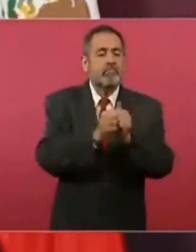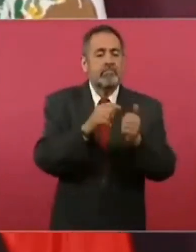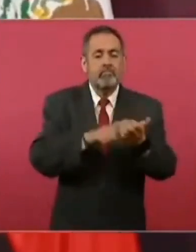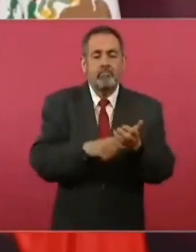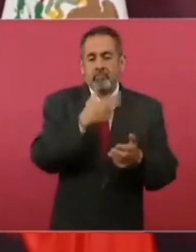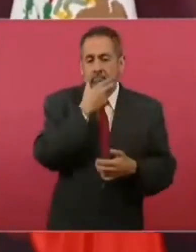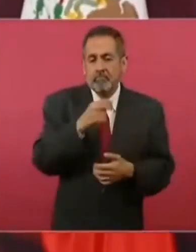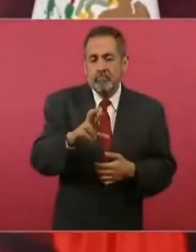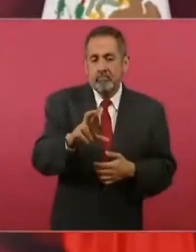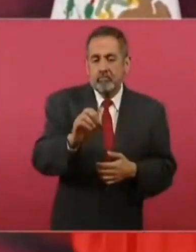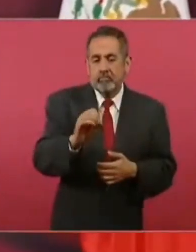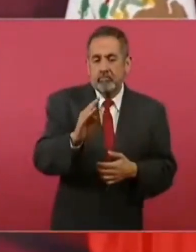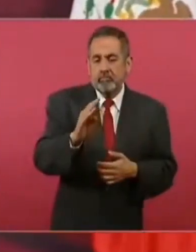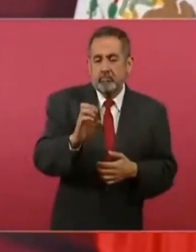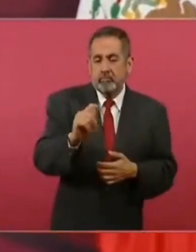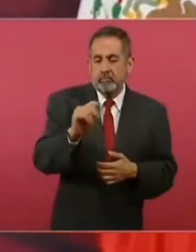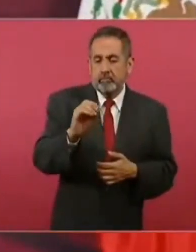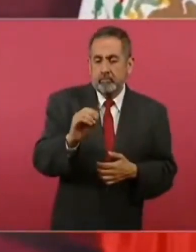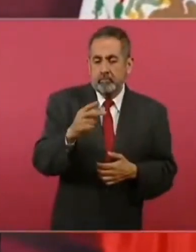Hernández,